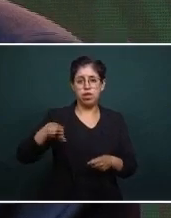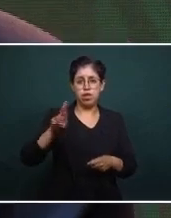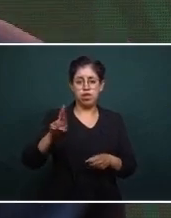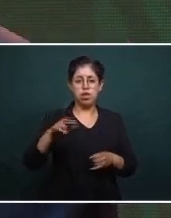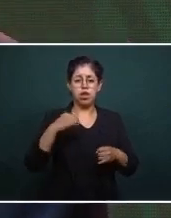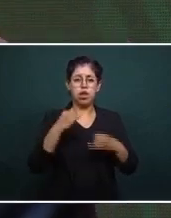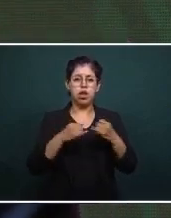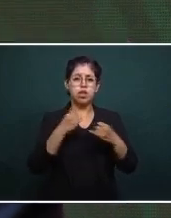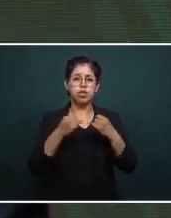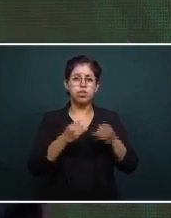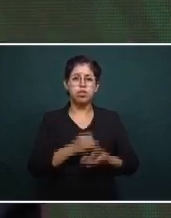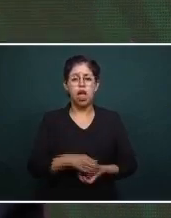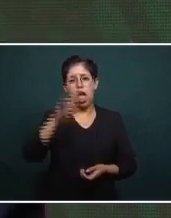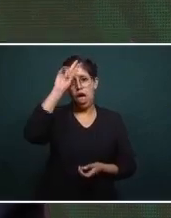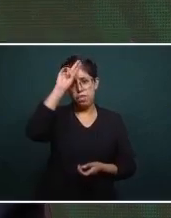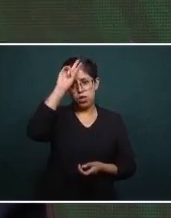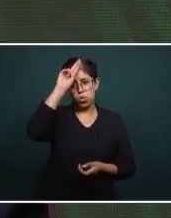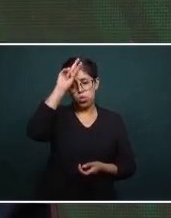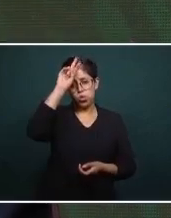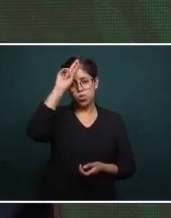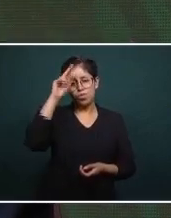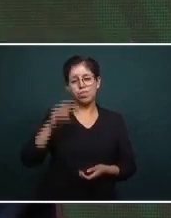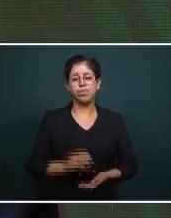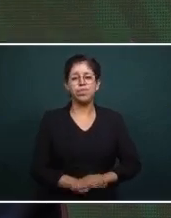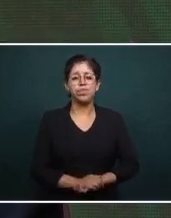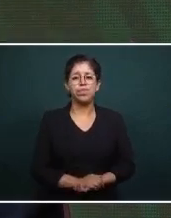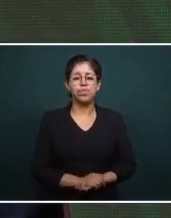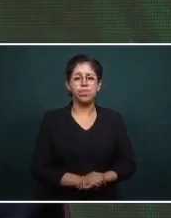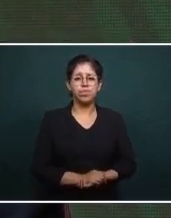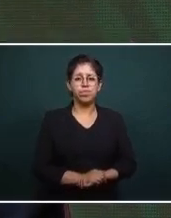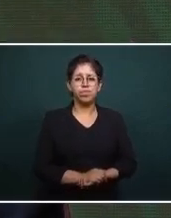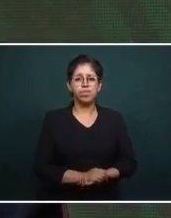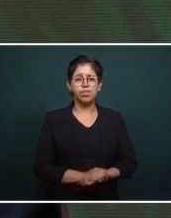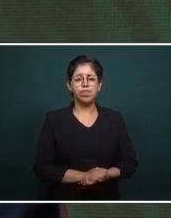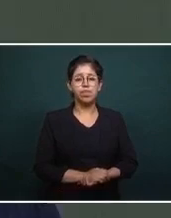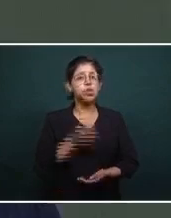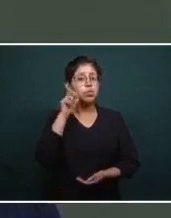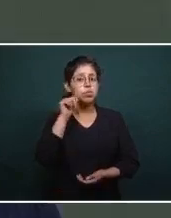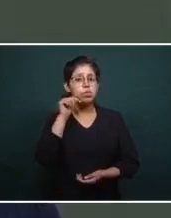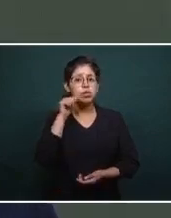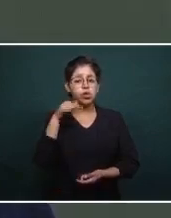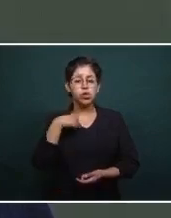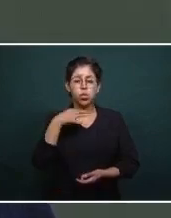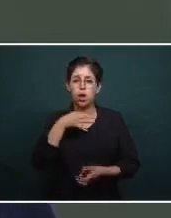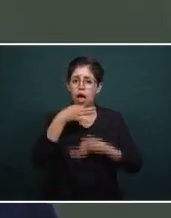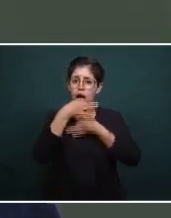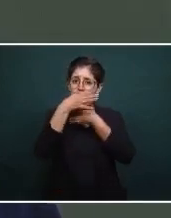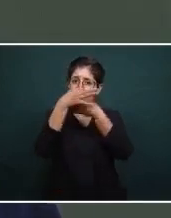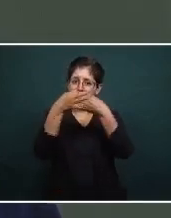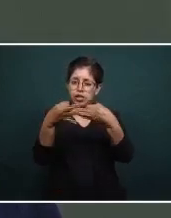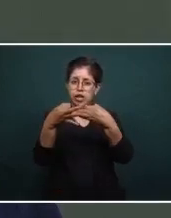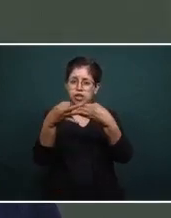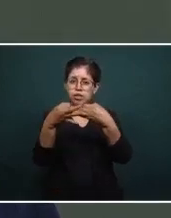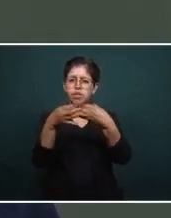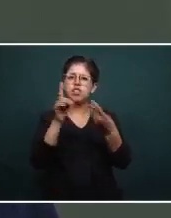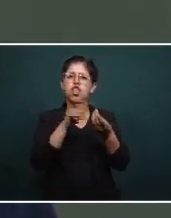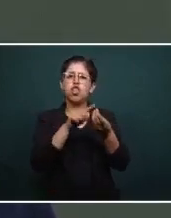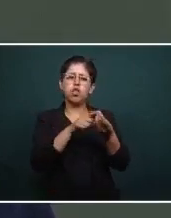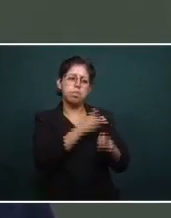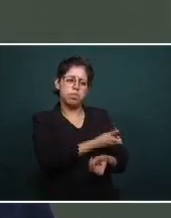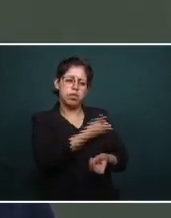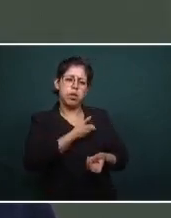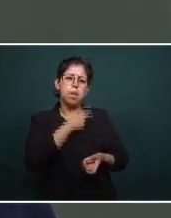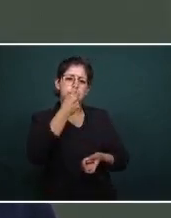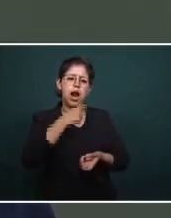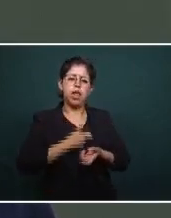ahora en Perú en los Panamericanos. Entonces, mañana voy a hablar de la fuente de